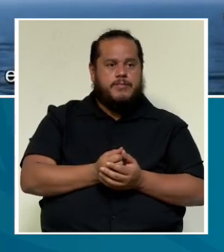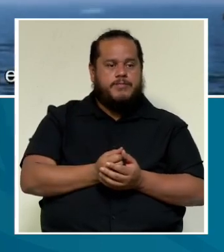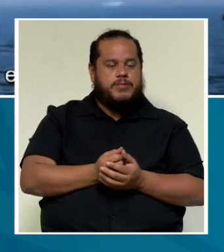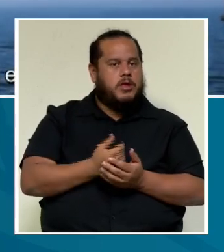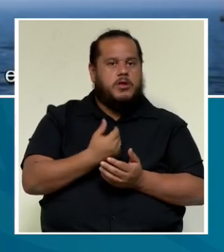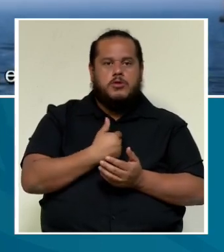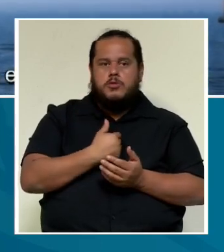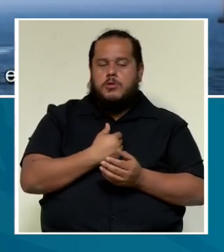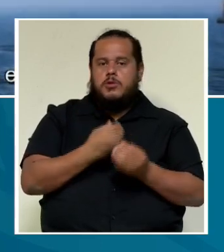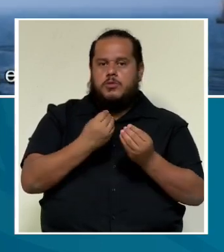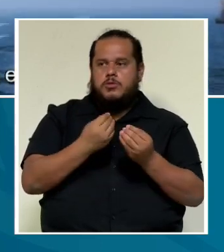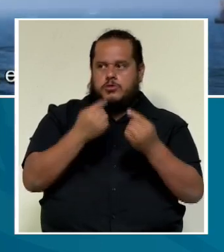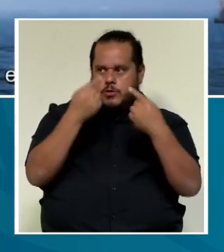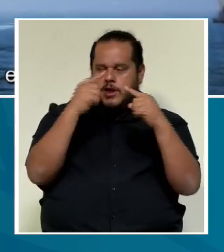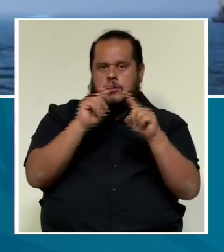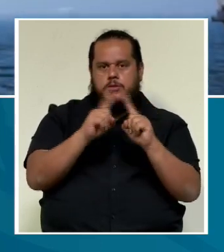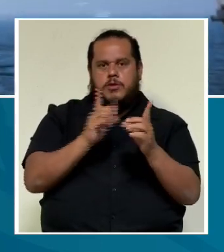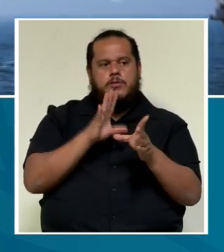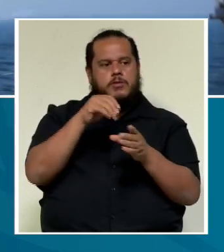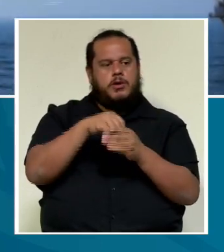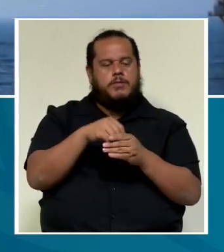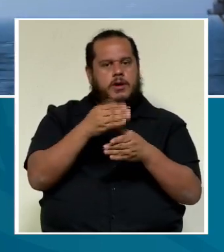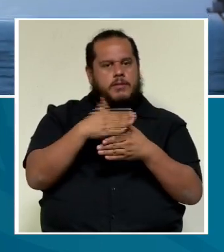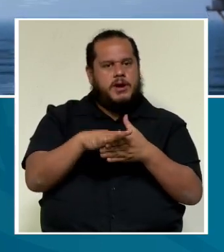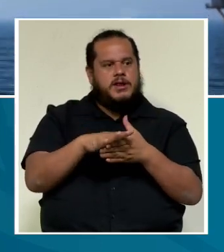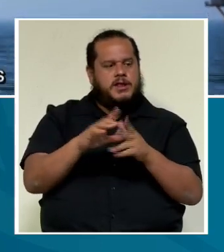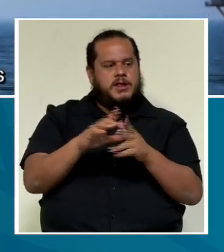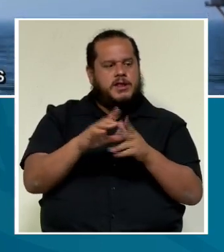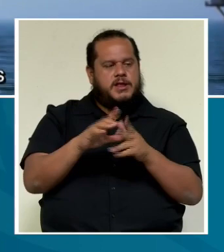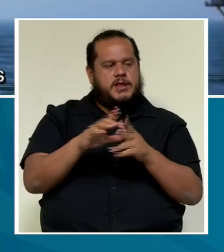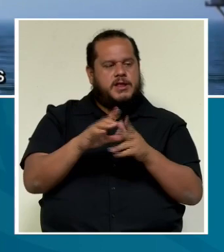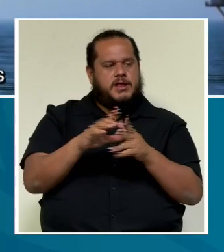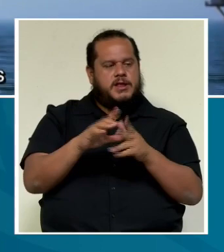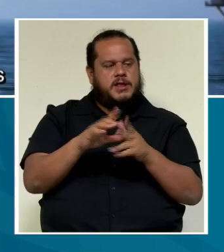no tuvieron tanto éxito, pero fueron parte del inicio de una nueva tecnología.